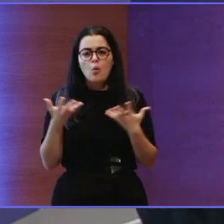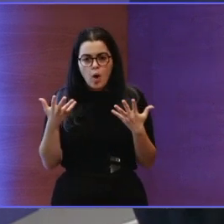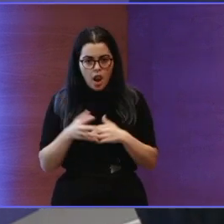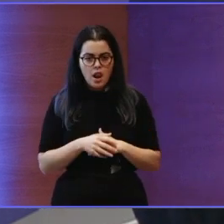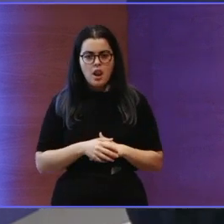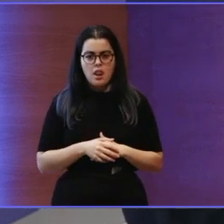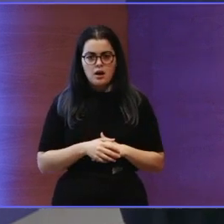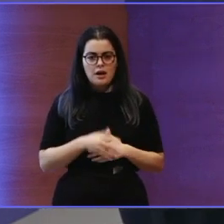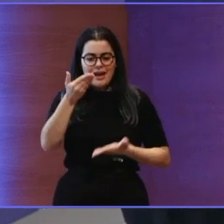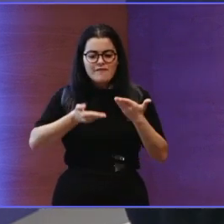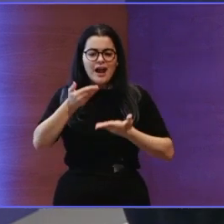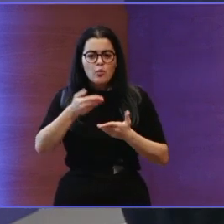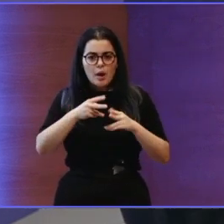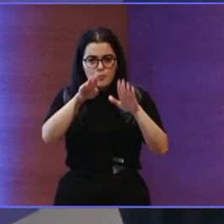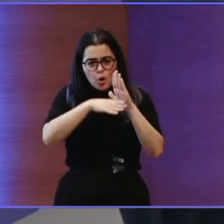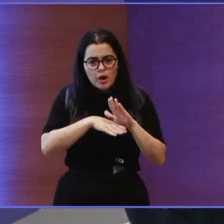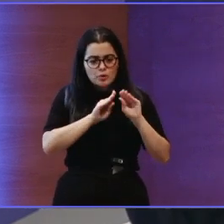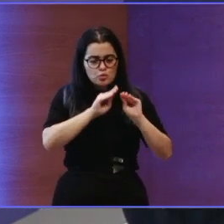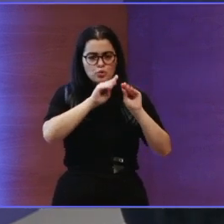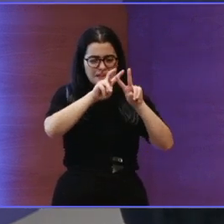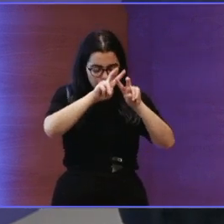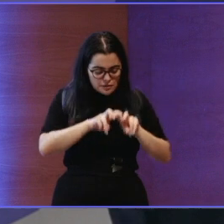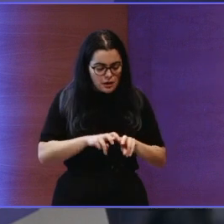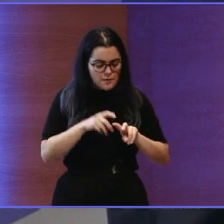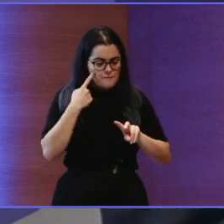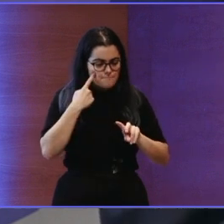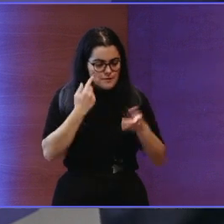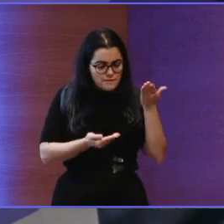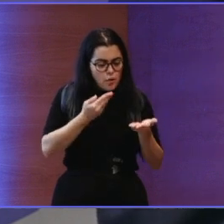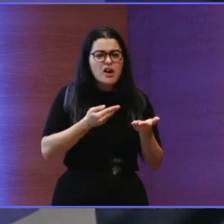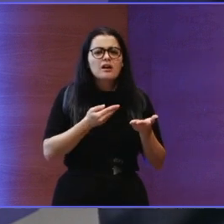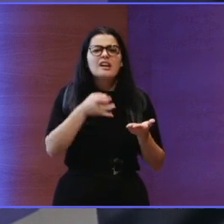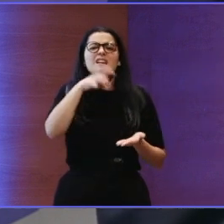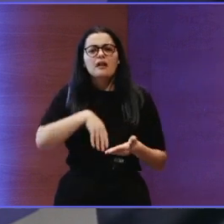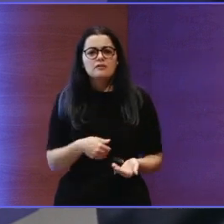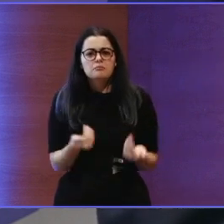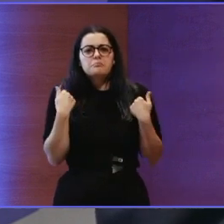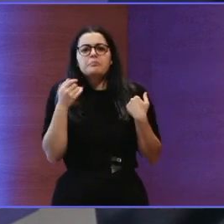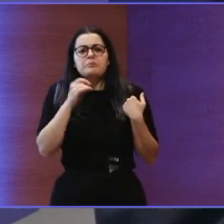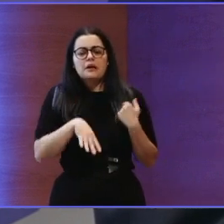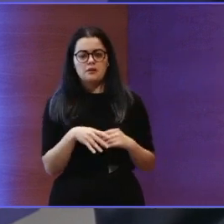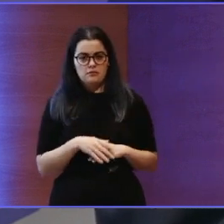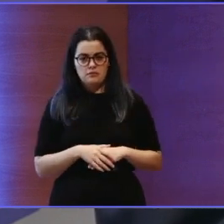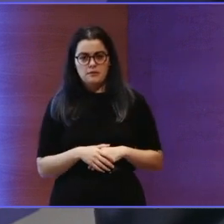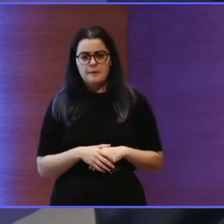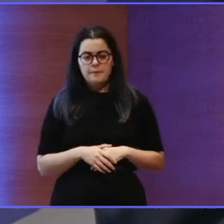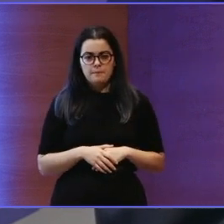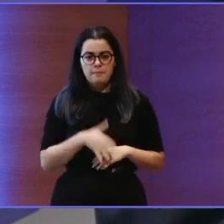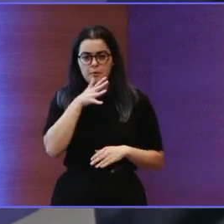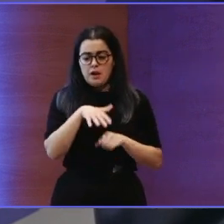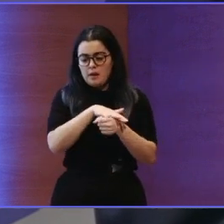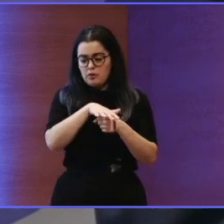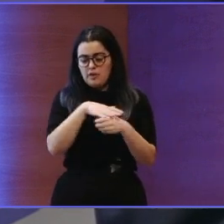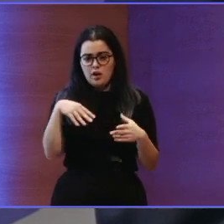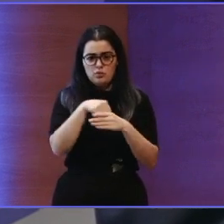de evaluar sus programas de investigar sus sus y de evaluar o sea hemos prácticamente en el ámbito de la inclusión